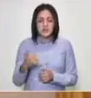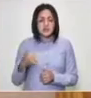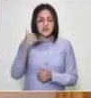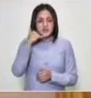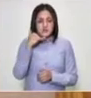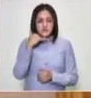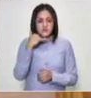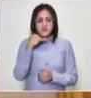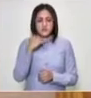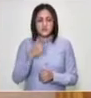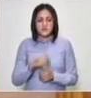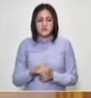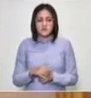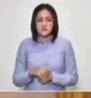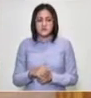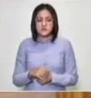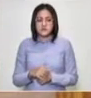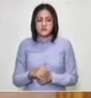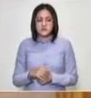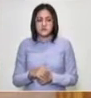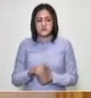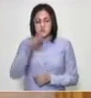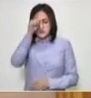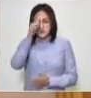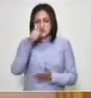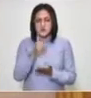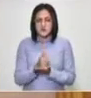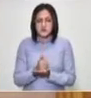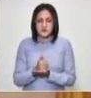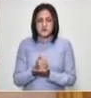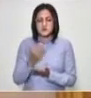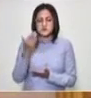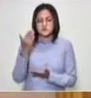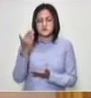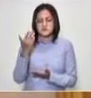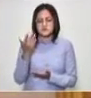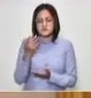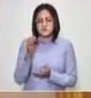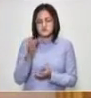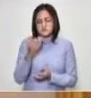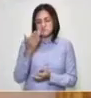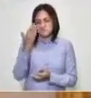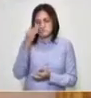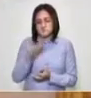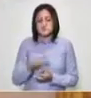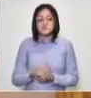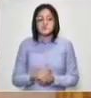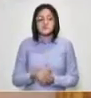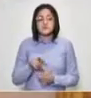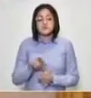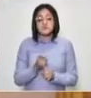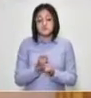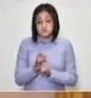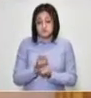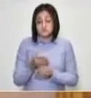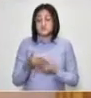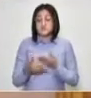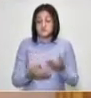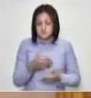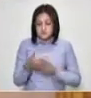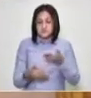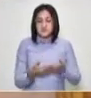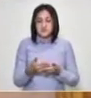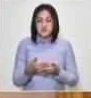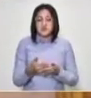teléfonos celulares de una marca conocida. En el curso de la investigación también